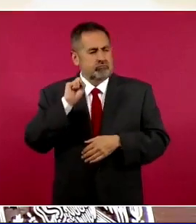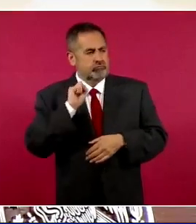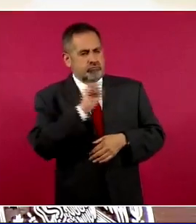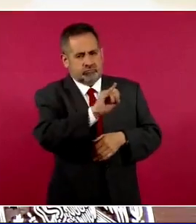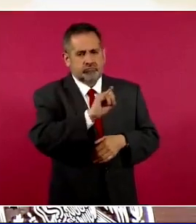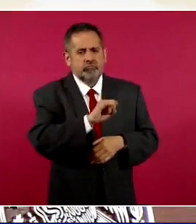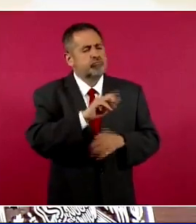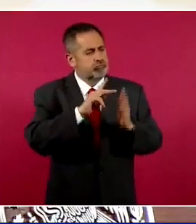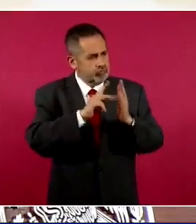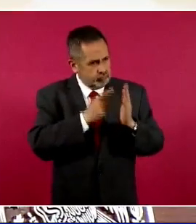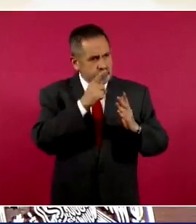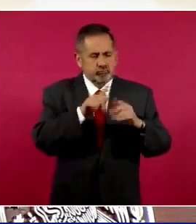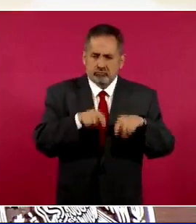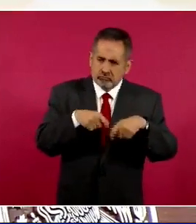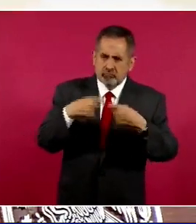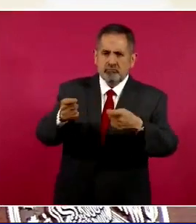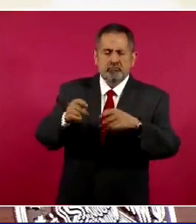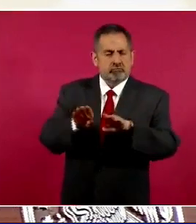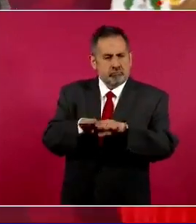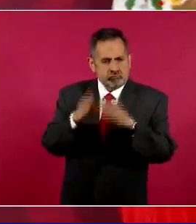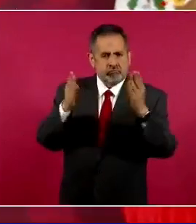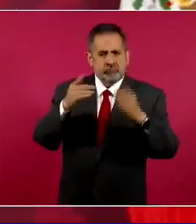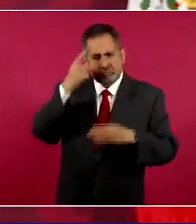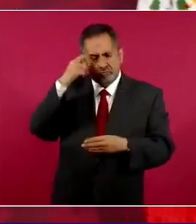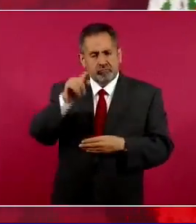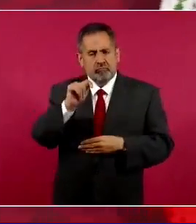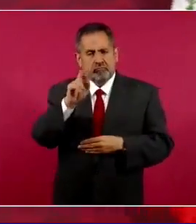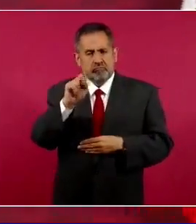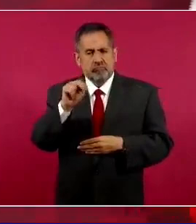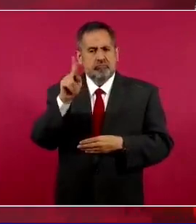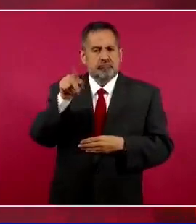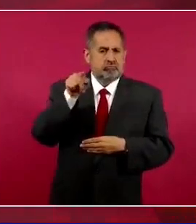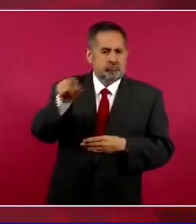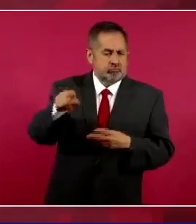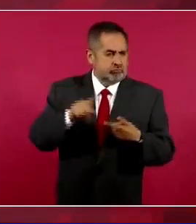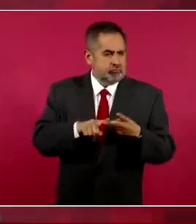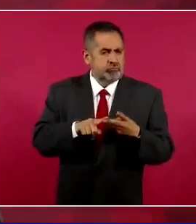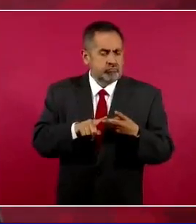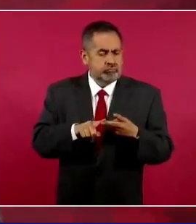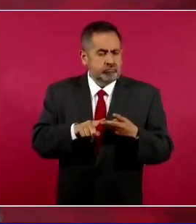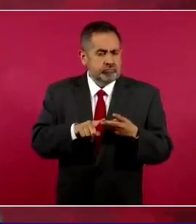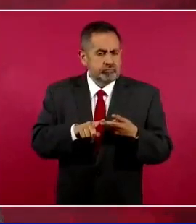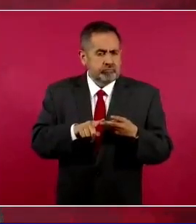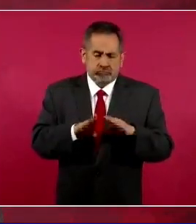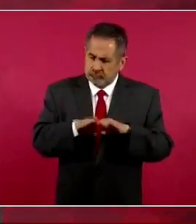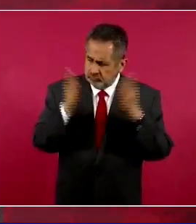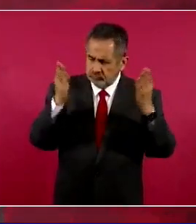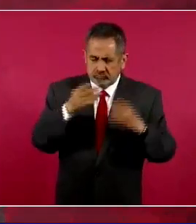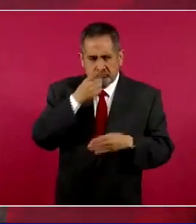de que le permitieran utilizar su cuenta al presidente Trump,